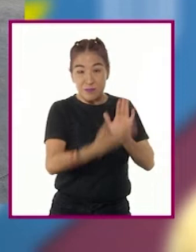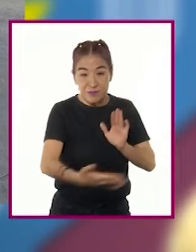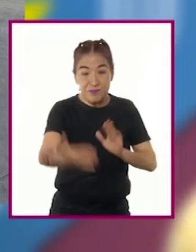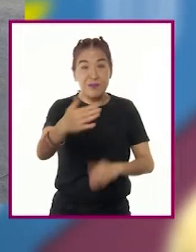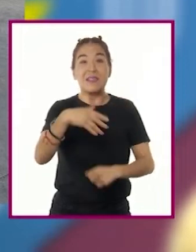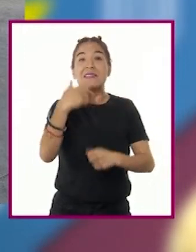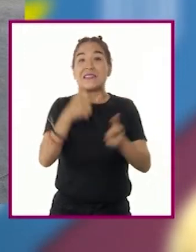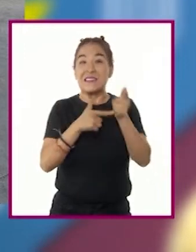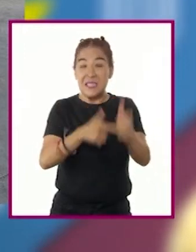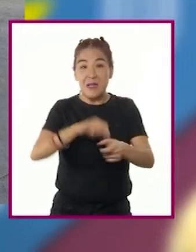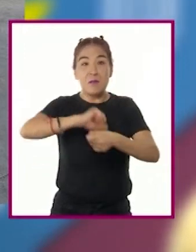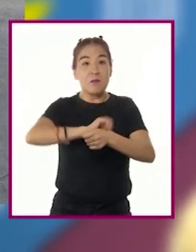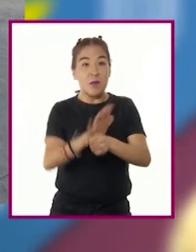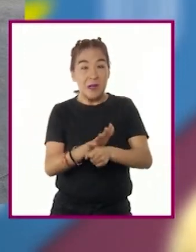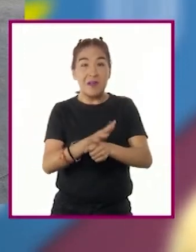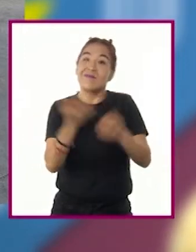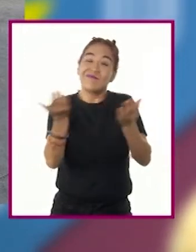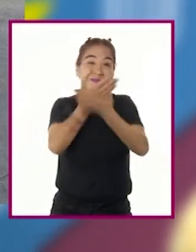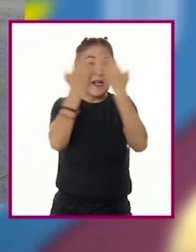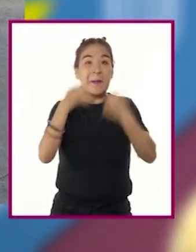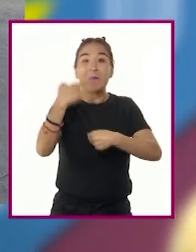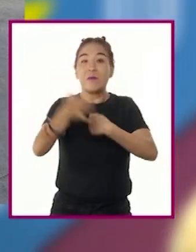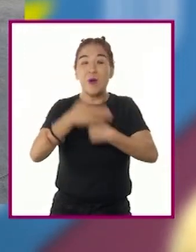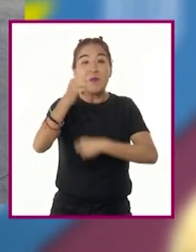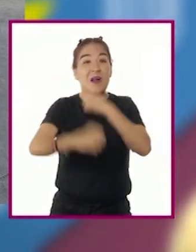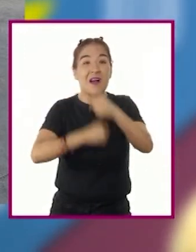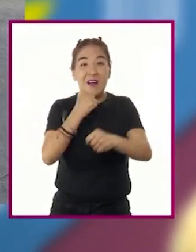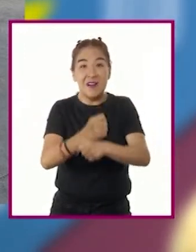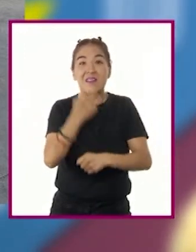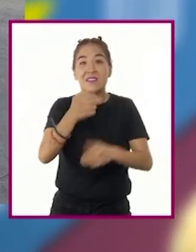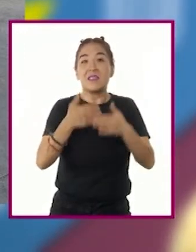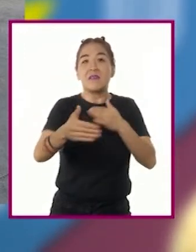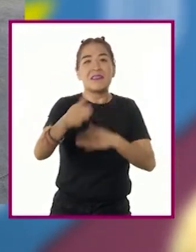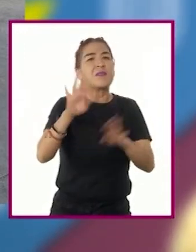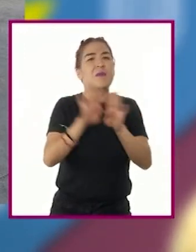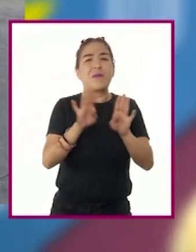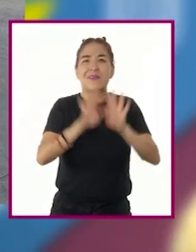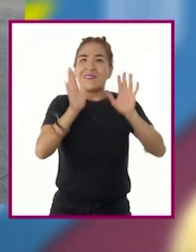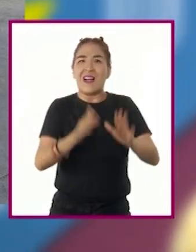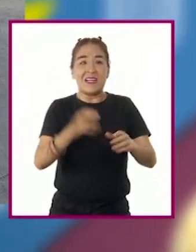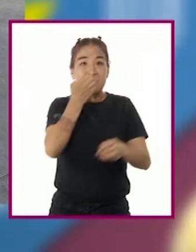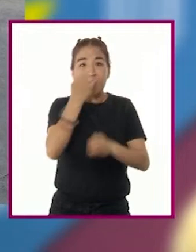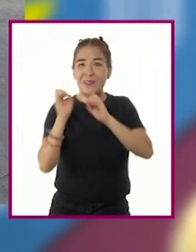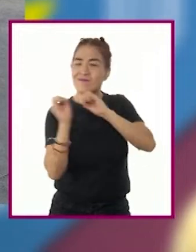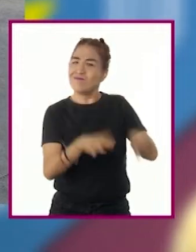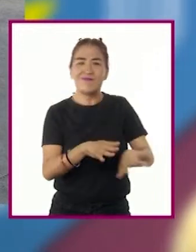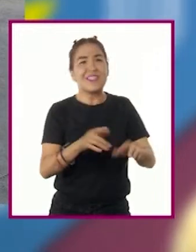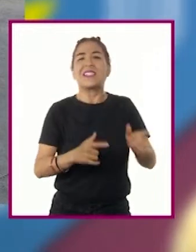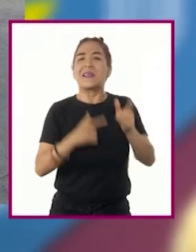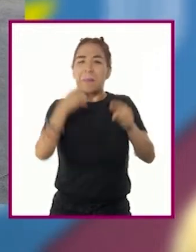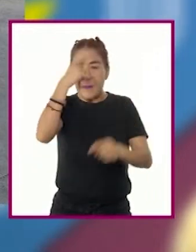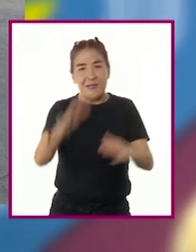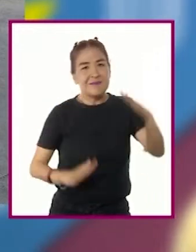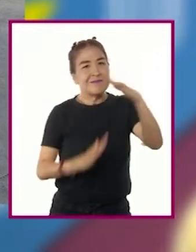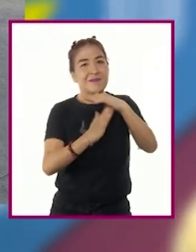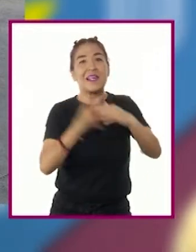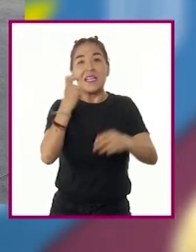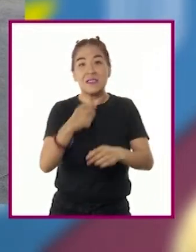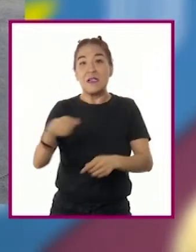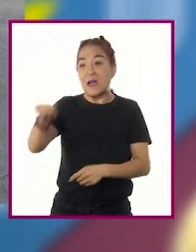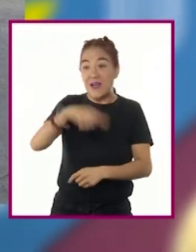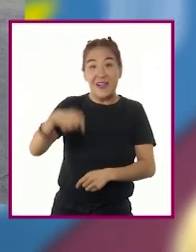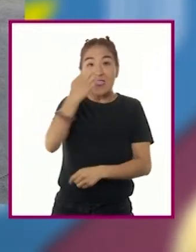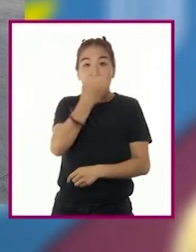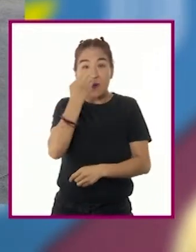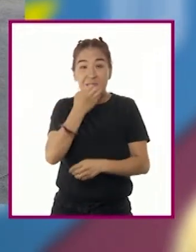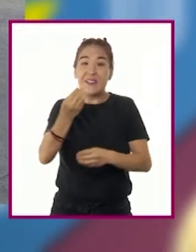próximos años, será conseguir que el abandono escolar ya no aumente y ofrecer las condiciones para que los alumnos que abandonaron